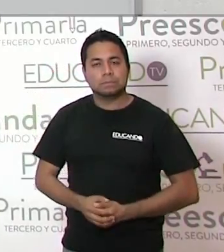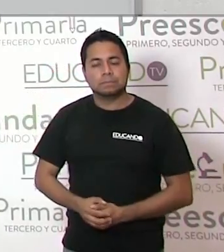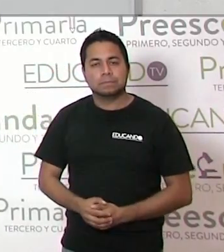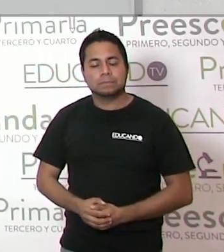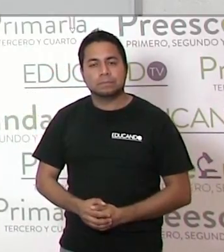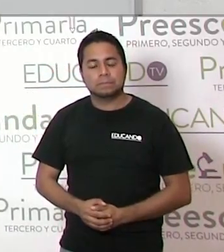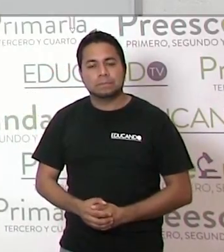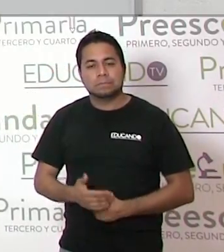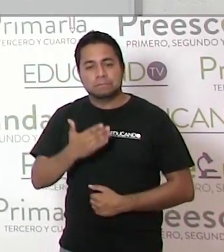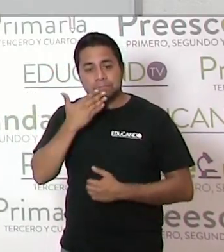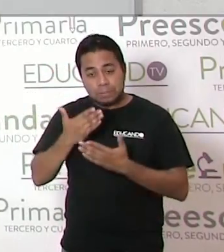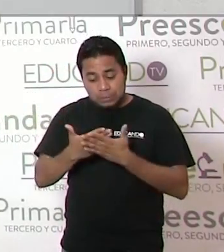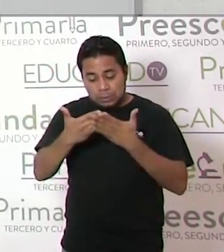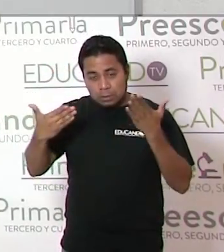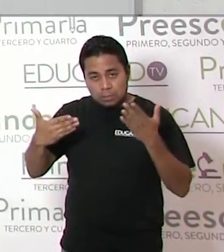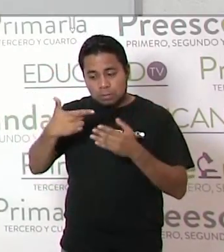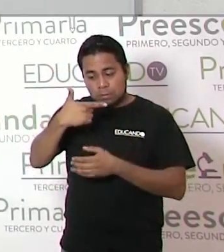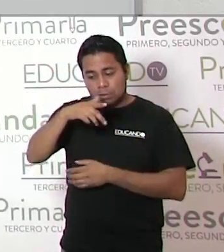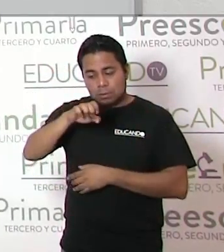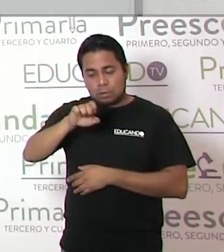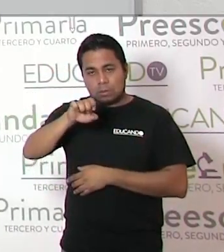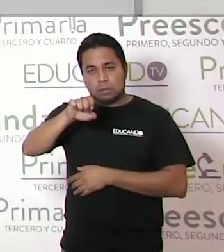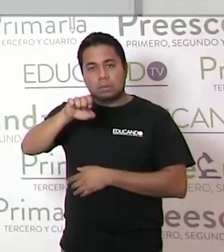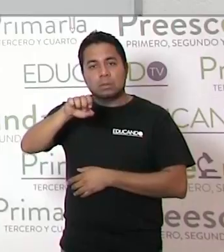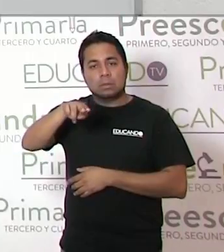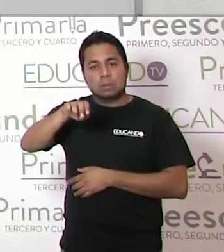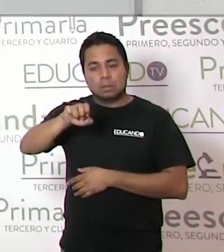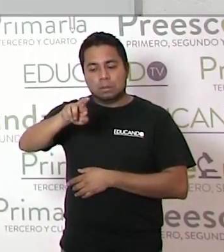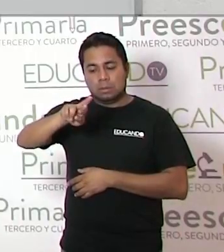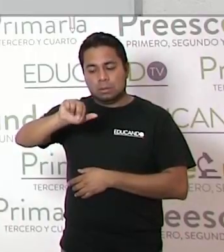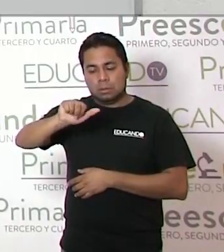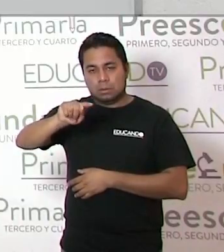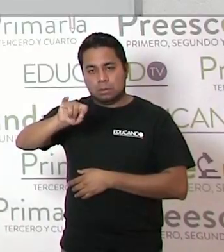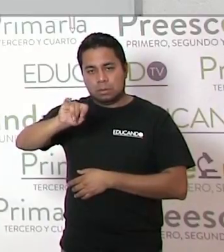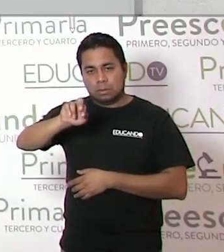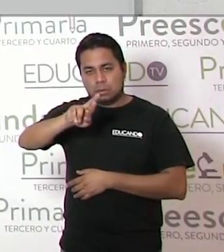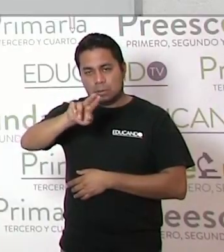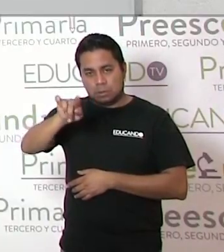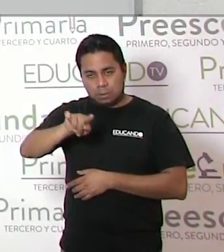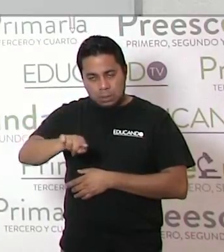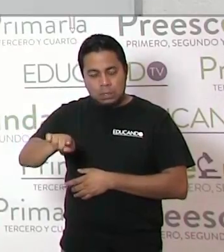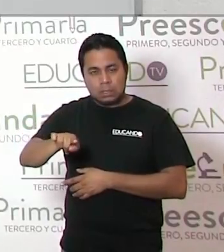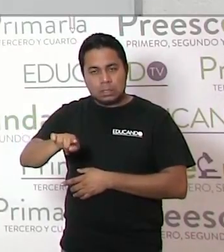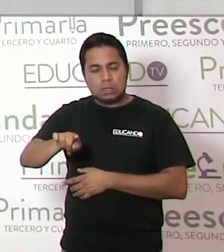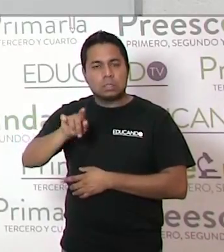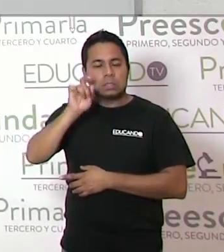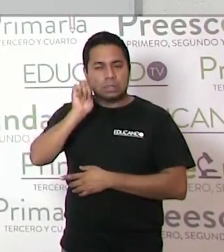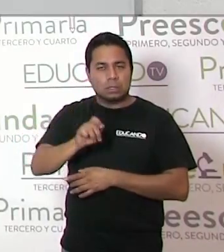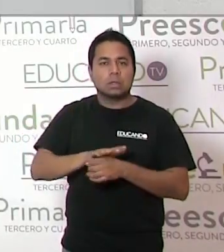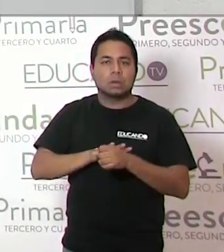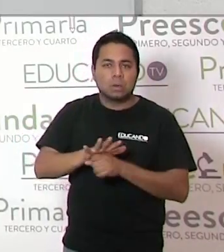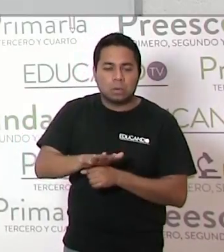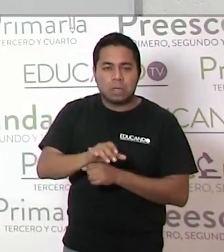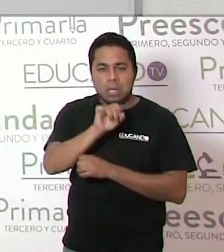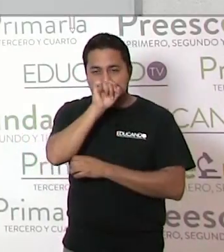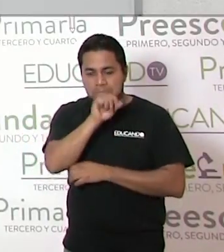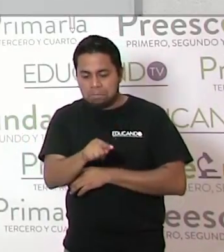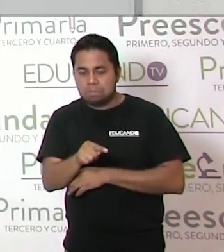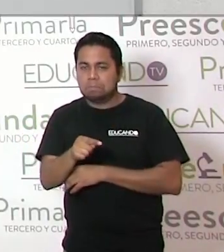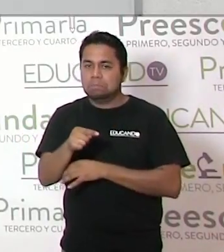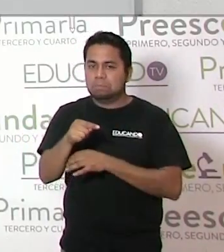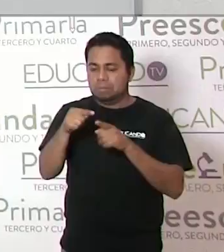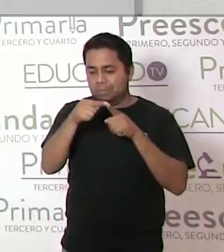Ahora, la generatriz. De nuevo, la generatriz es la